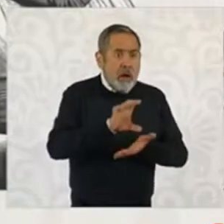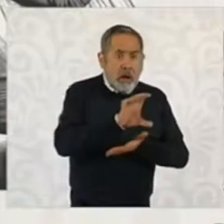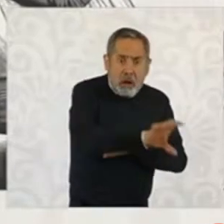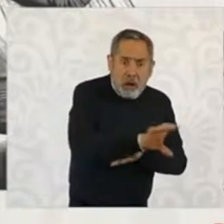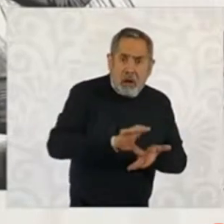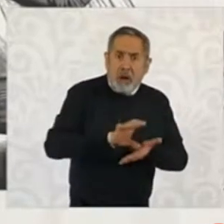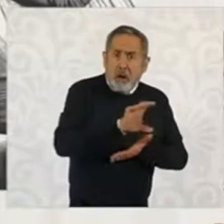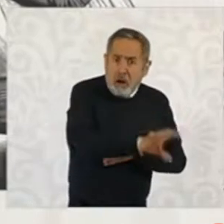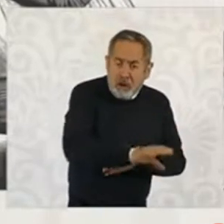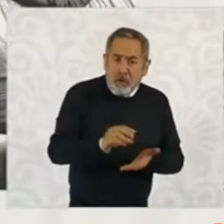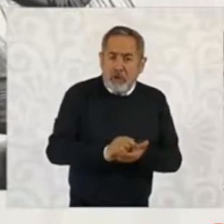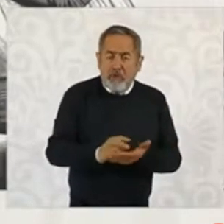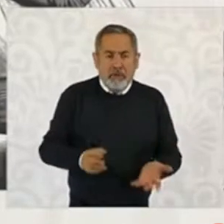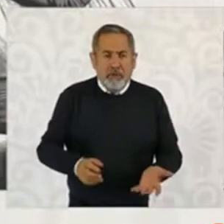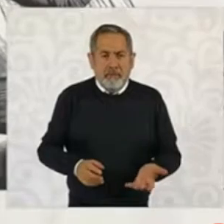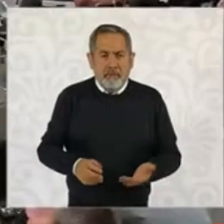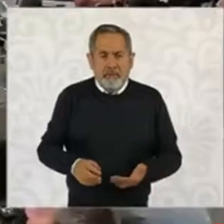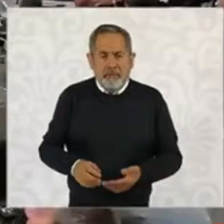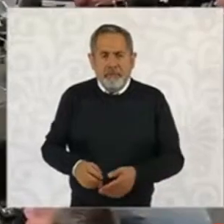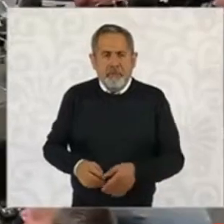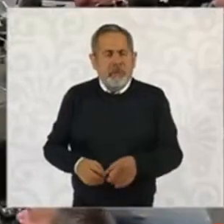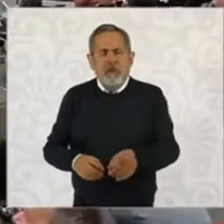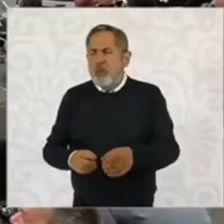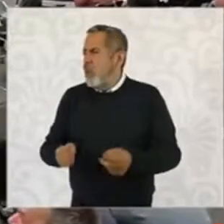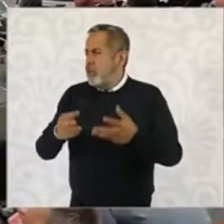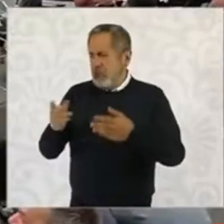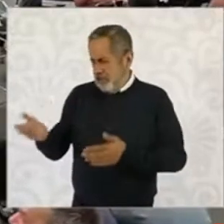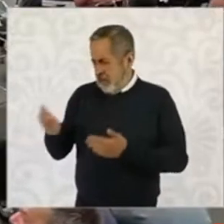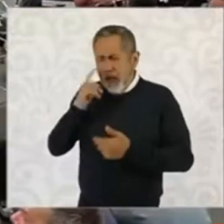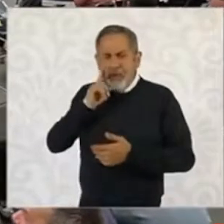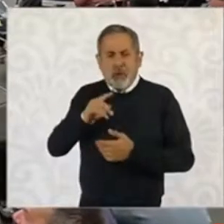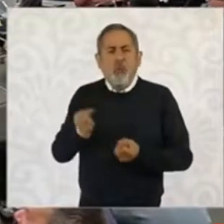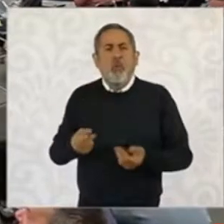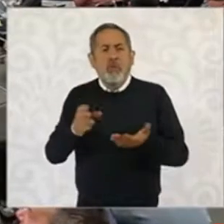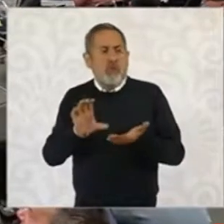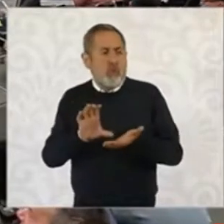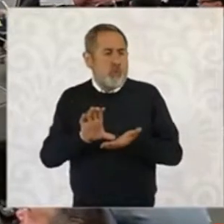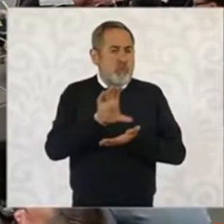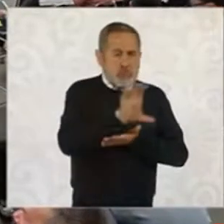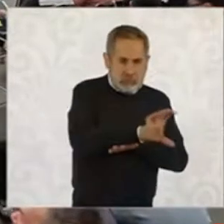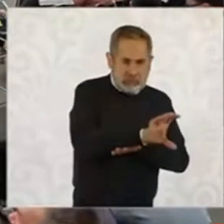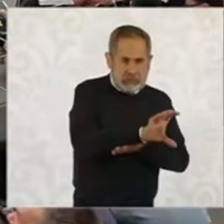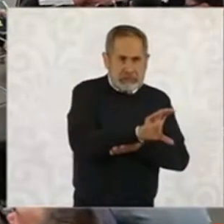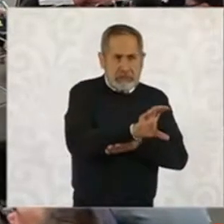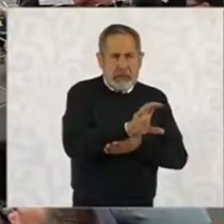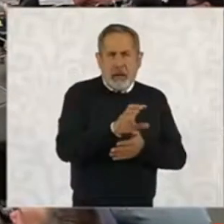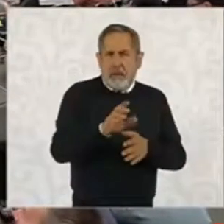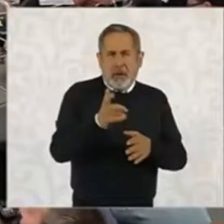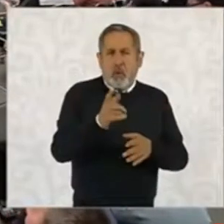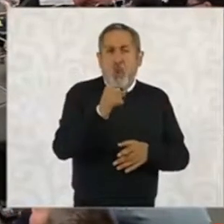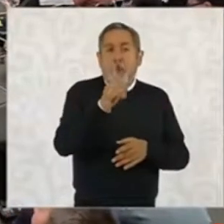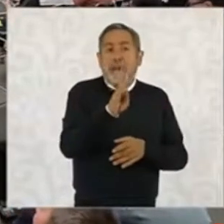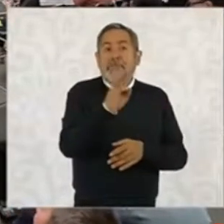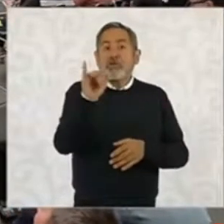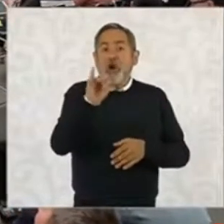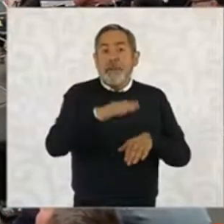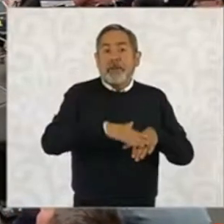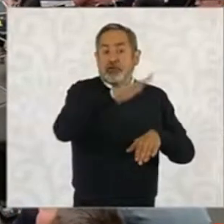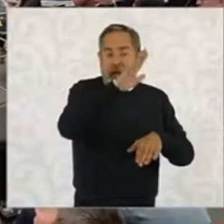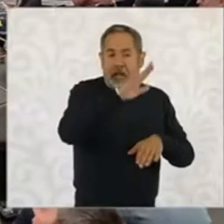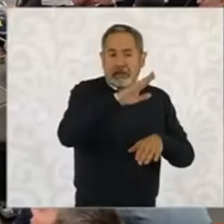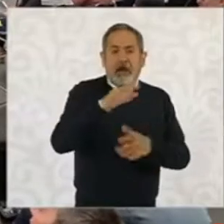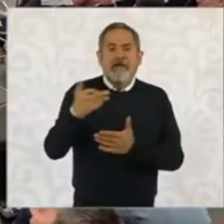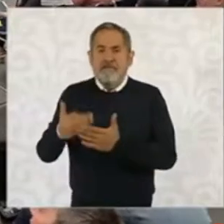A ver si nos da Edgar la deuda ahora del IPABA. ¿Y cuánto se ha pagado? Que es más de $1 billón. Pero espérenme.